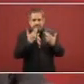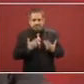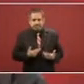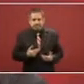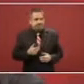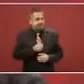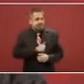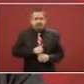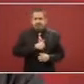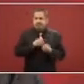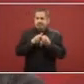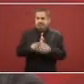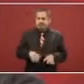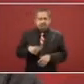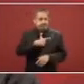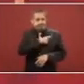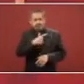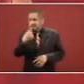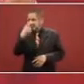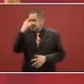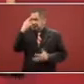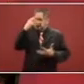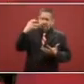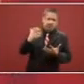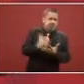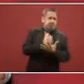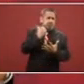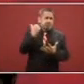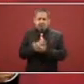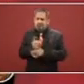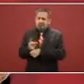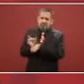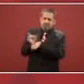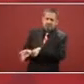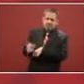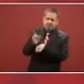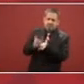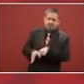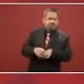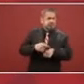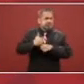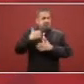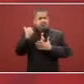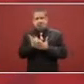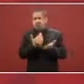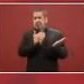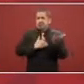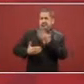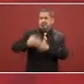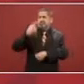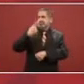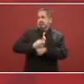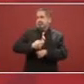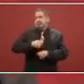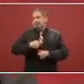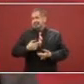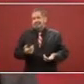Este afán de triunfar a toda costa, sin escrúpulos morales de ninguna índole,